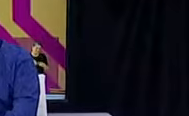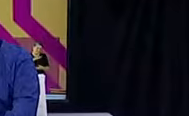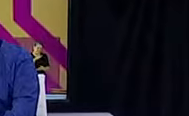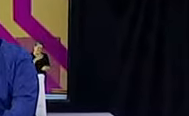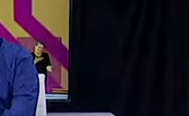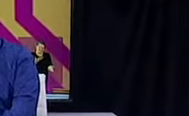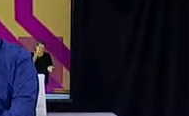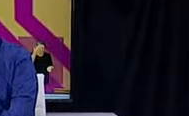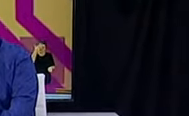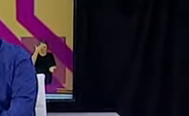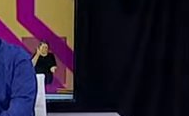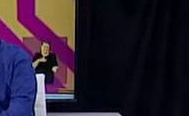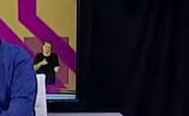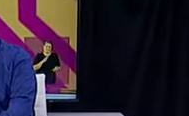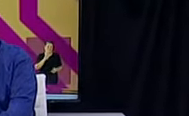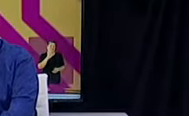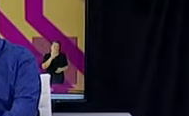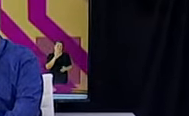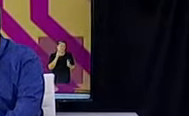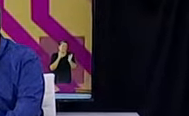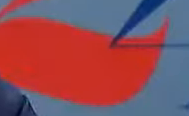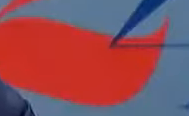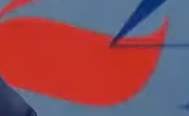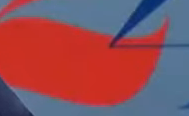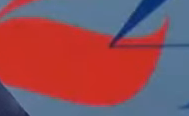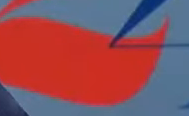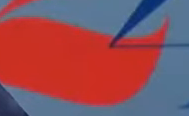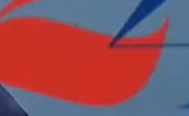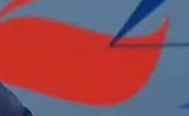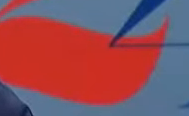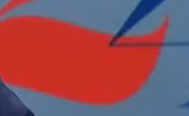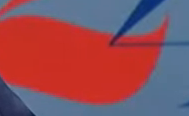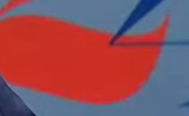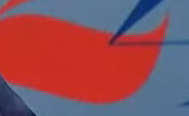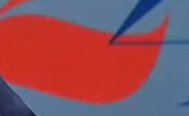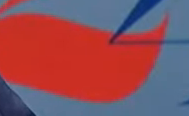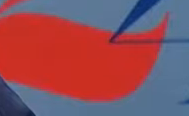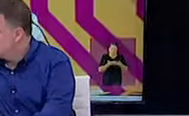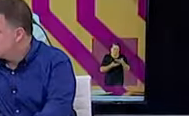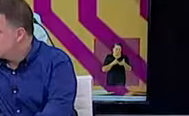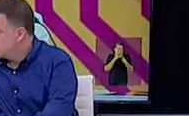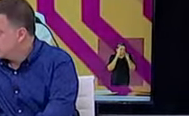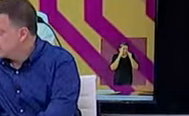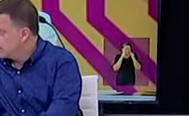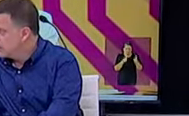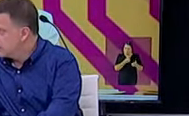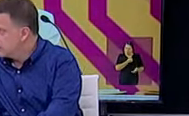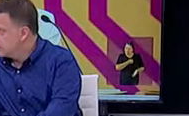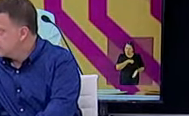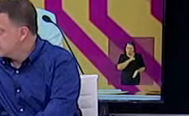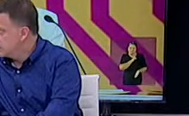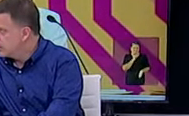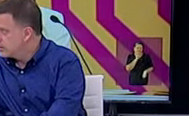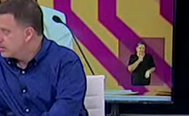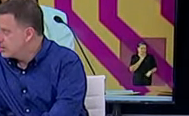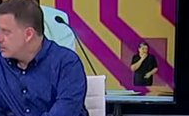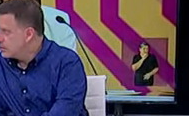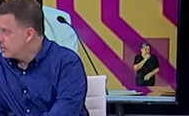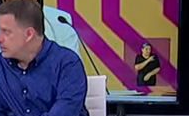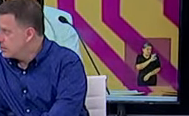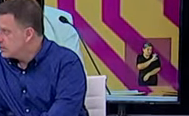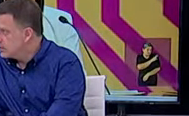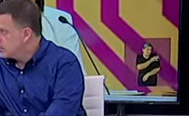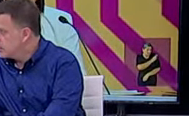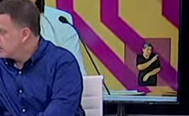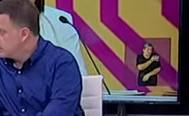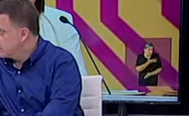esperanza. ¿Y tú dices, Gaby? No, yo no digo, lo dice el INEGI. Hay que ver, sí. El INEGI dice que subió de 75.4 a